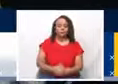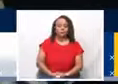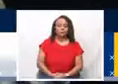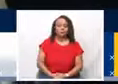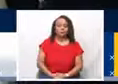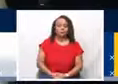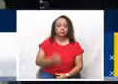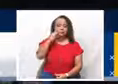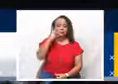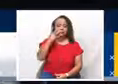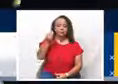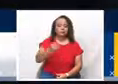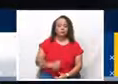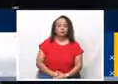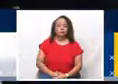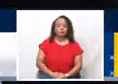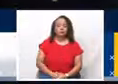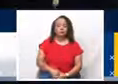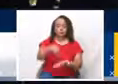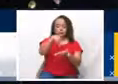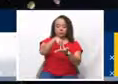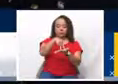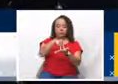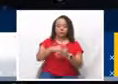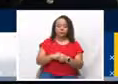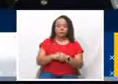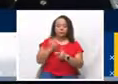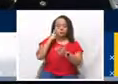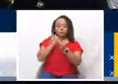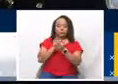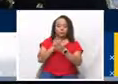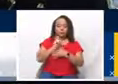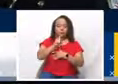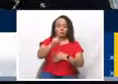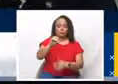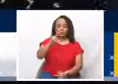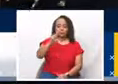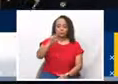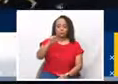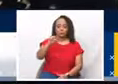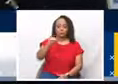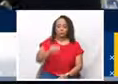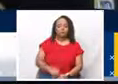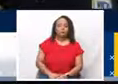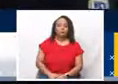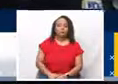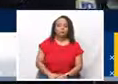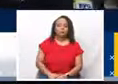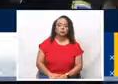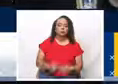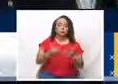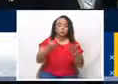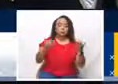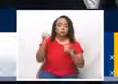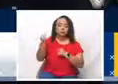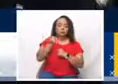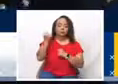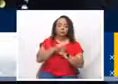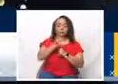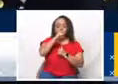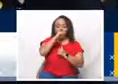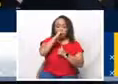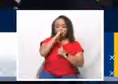salga Sherman Whitty. Acá hay muchas personas esperando, dispositivo fuerte, tránsito